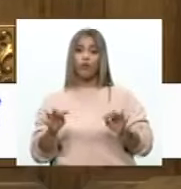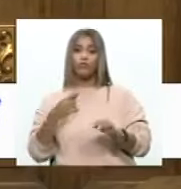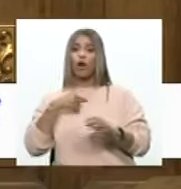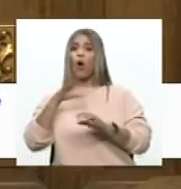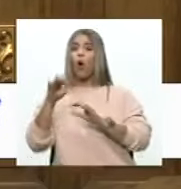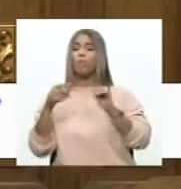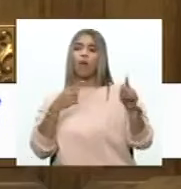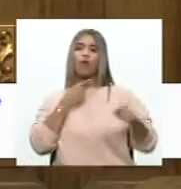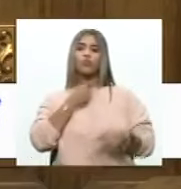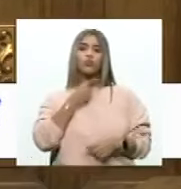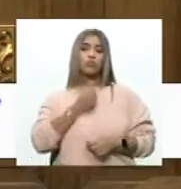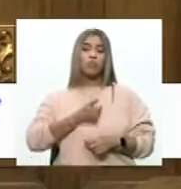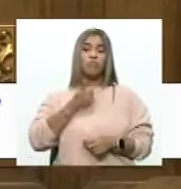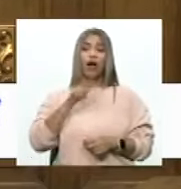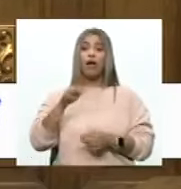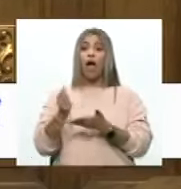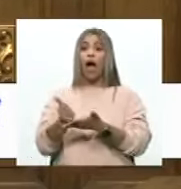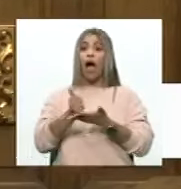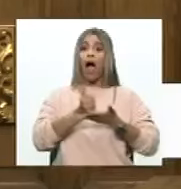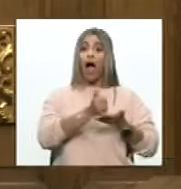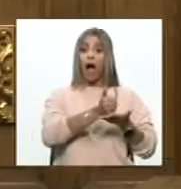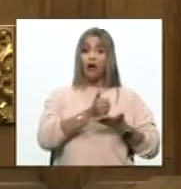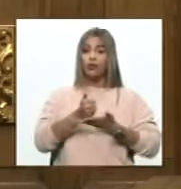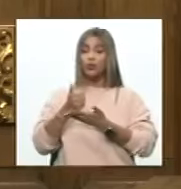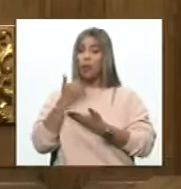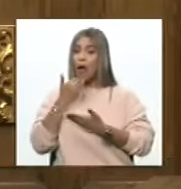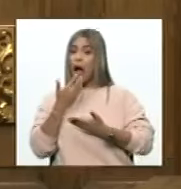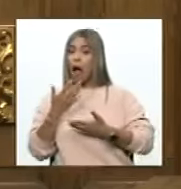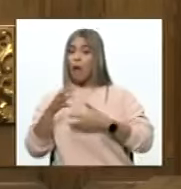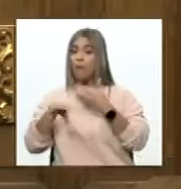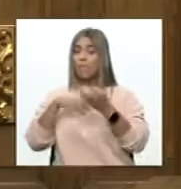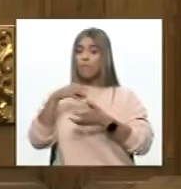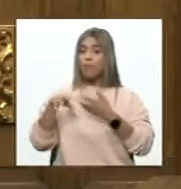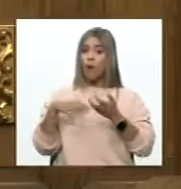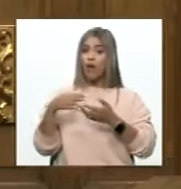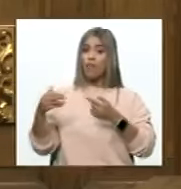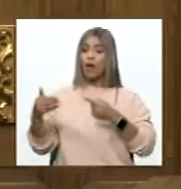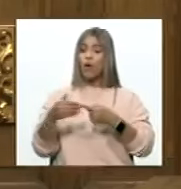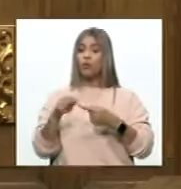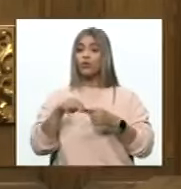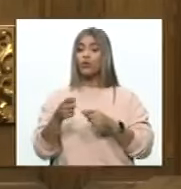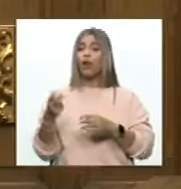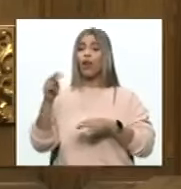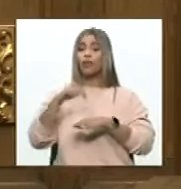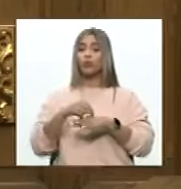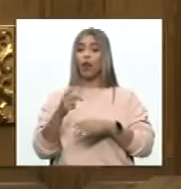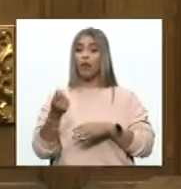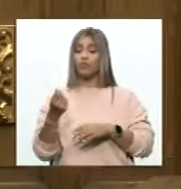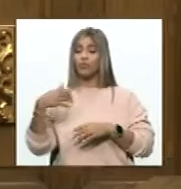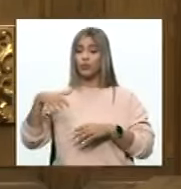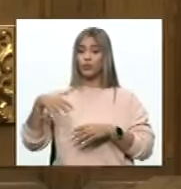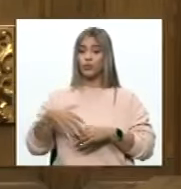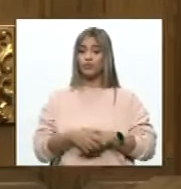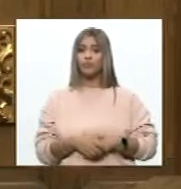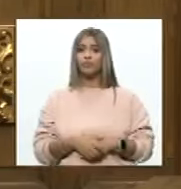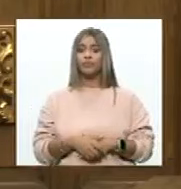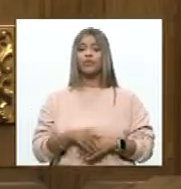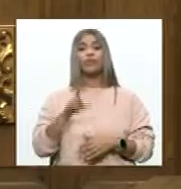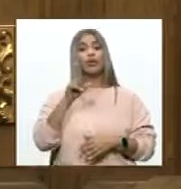manera nos ayude a la presión que se pueda generar hacia el índice nacional de precios, que por cierto,